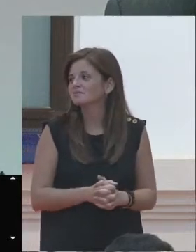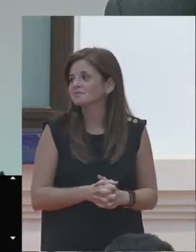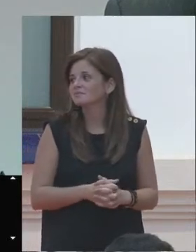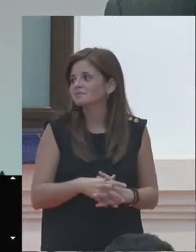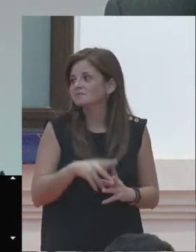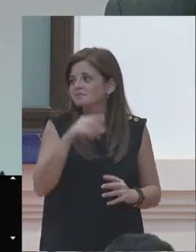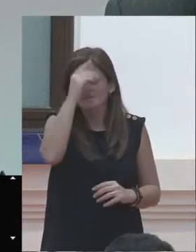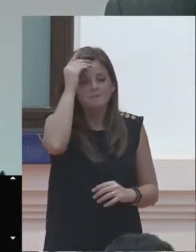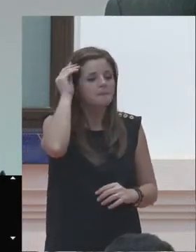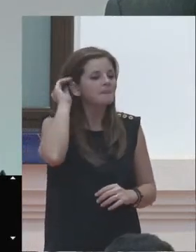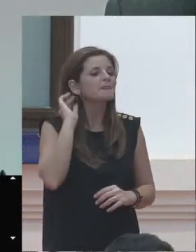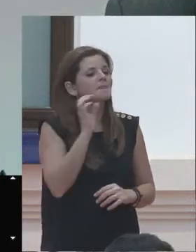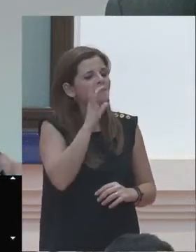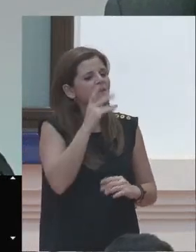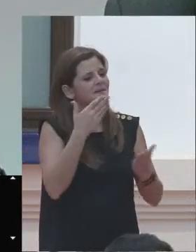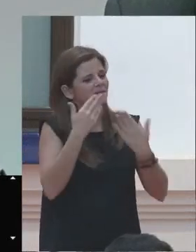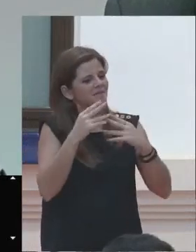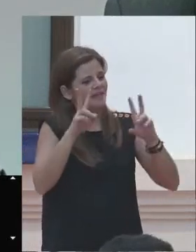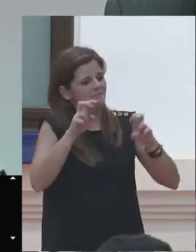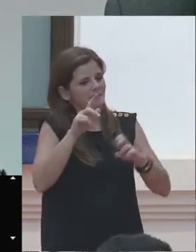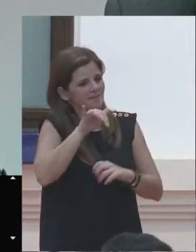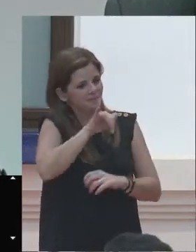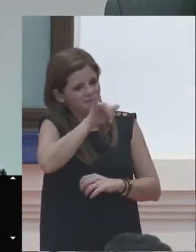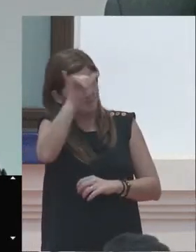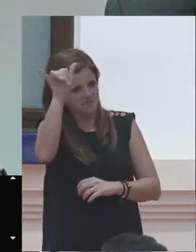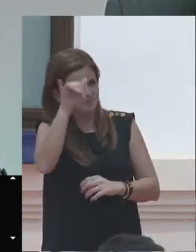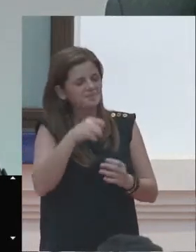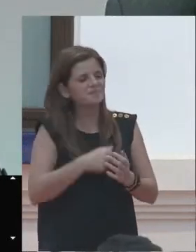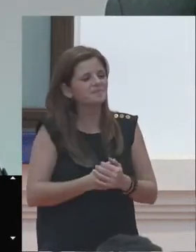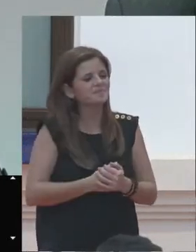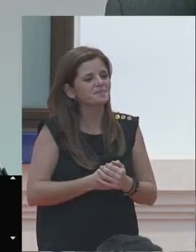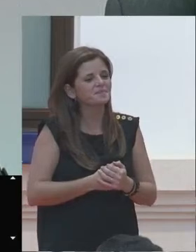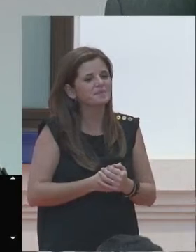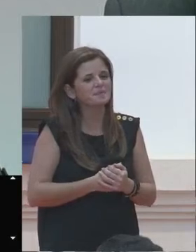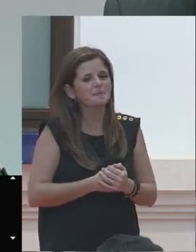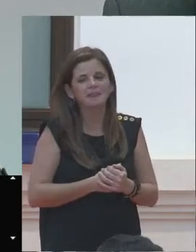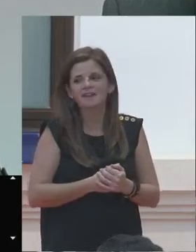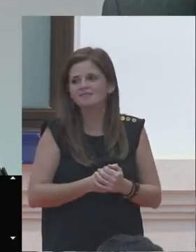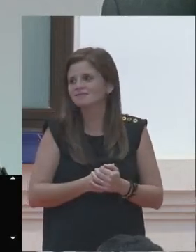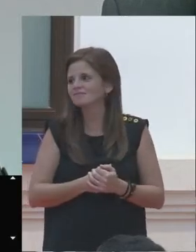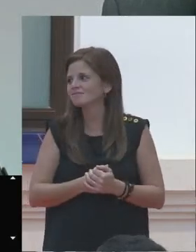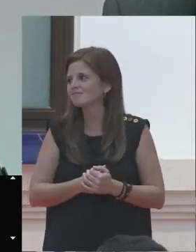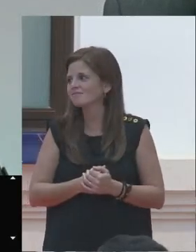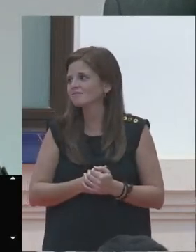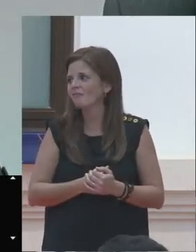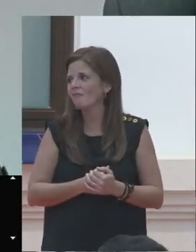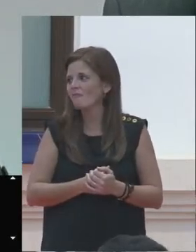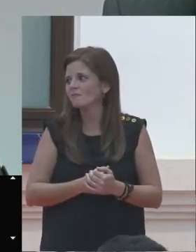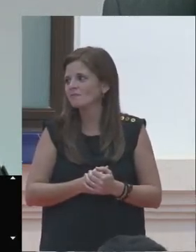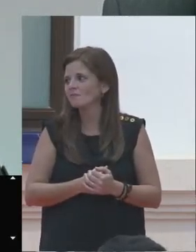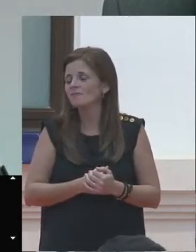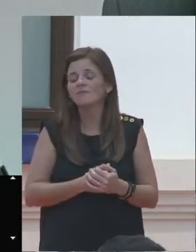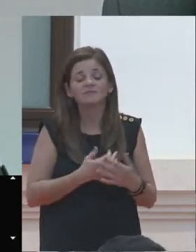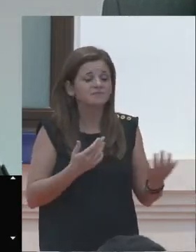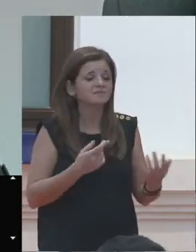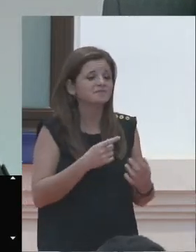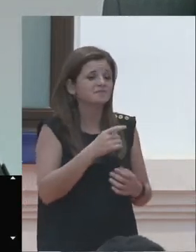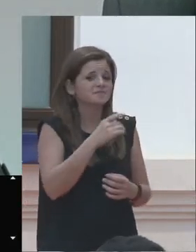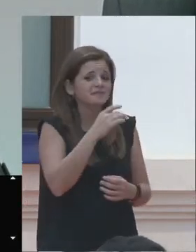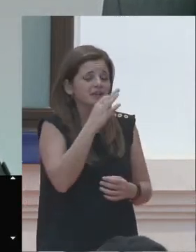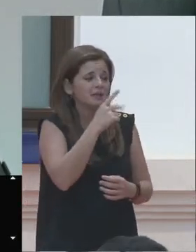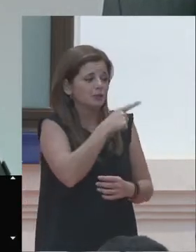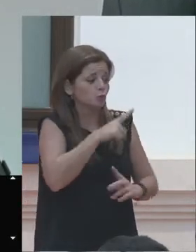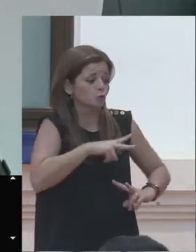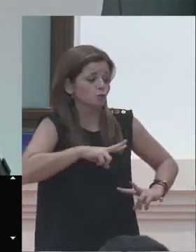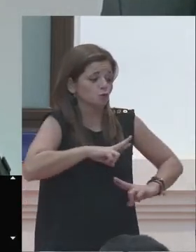Vamos al sector aéreo y no te voy a poner en una situación un tanto comprometida como la que Lorena te ha puesto hace un momento, pero me parece muy interesante lo que decías,